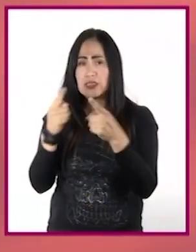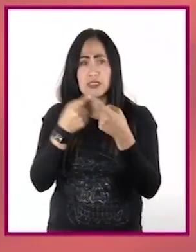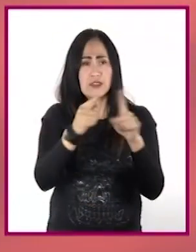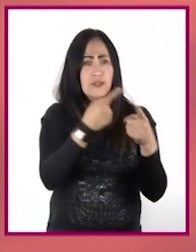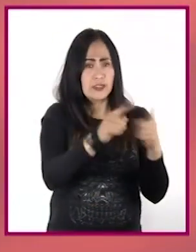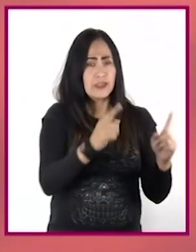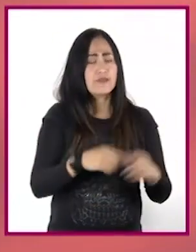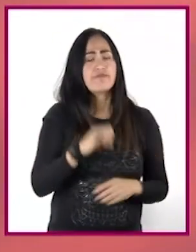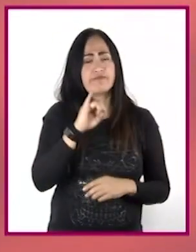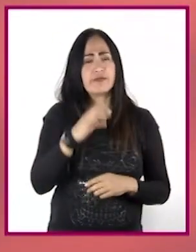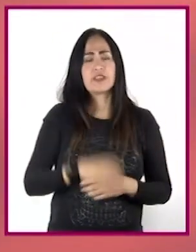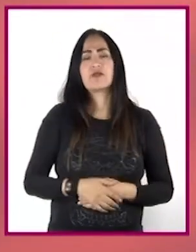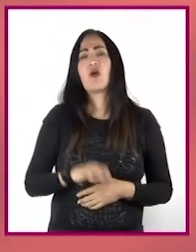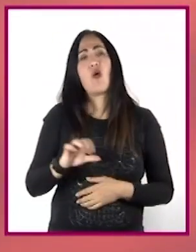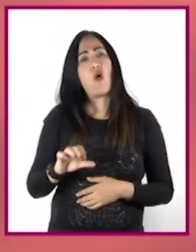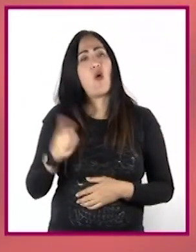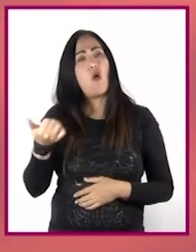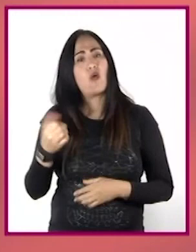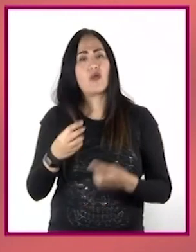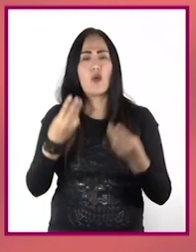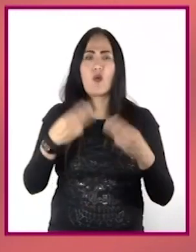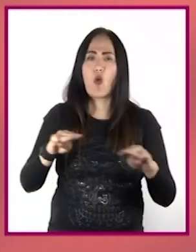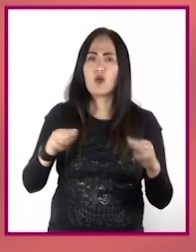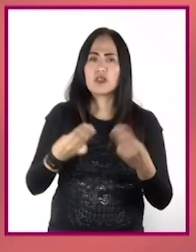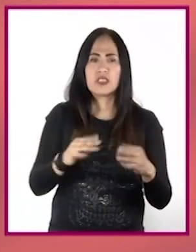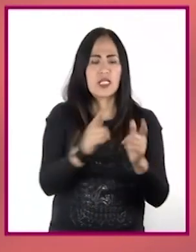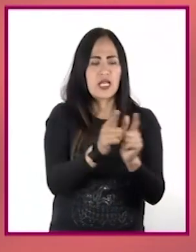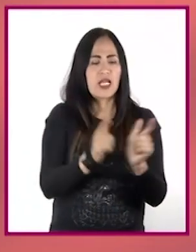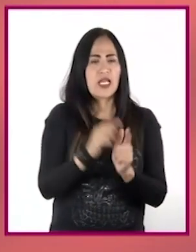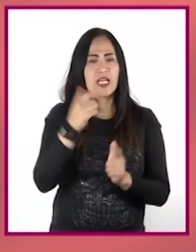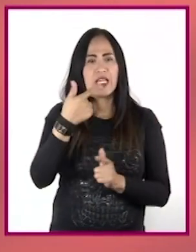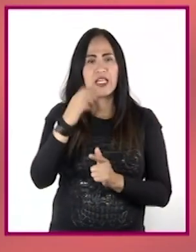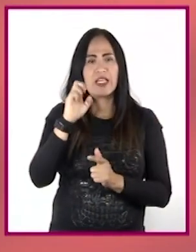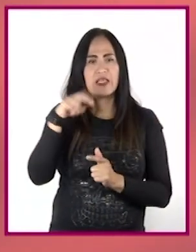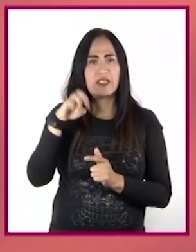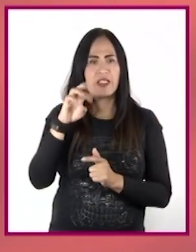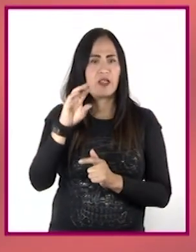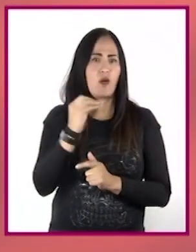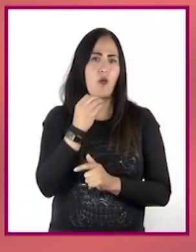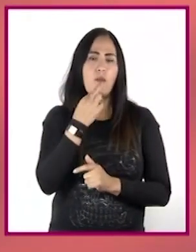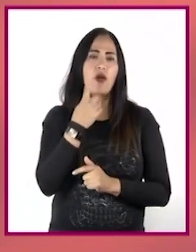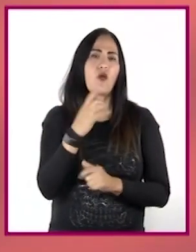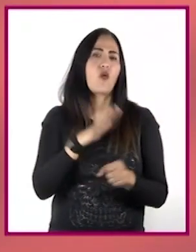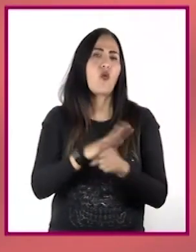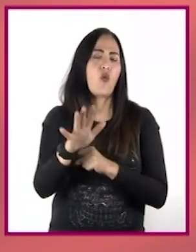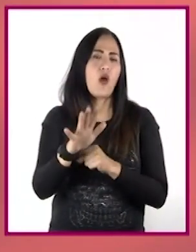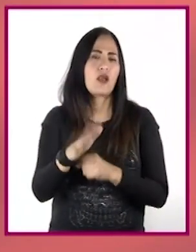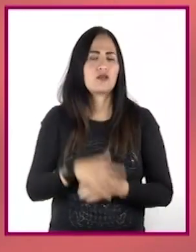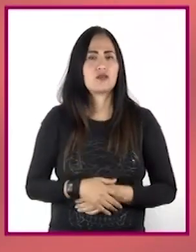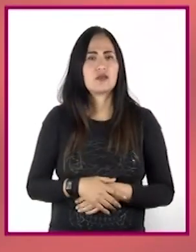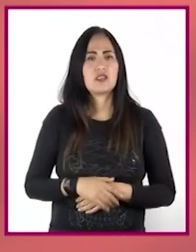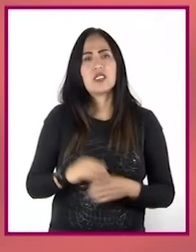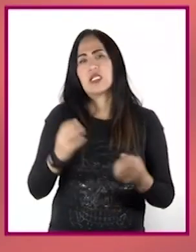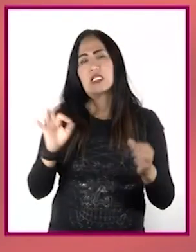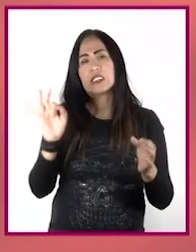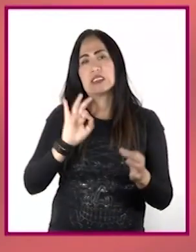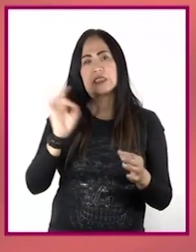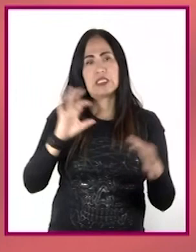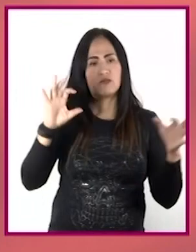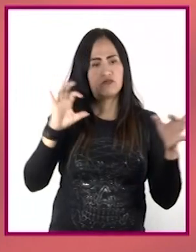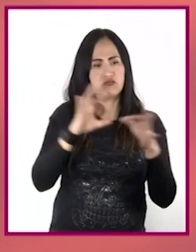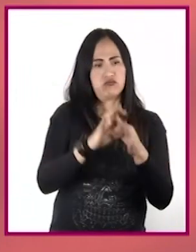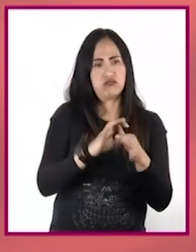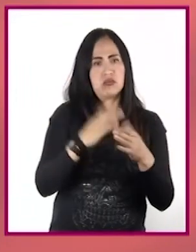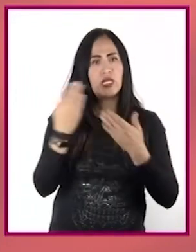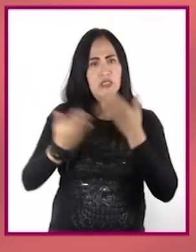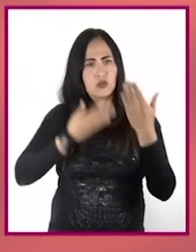Música. ¿Qué género es mejor? También un tema polémico. Además, si la vinculamos con el estudio o la salud,